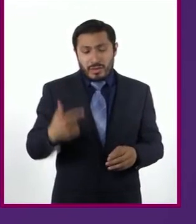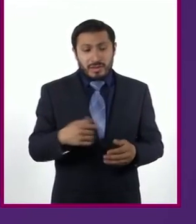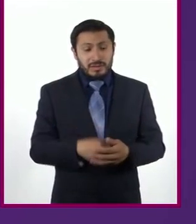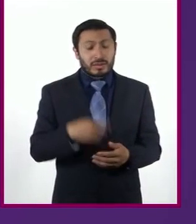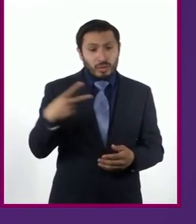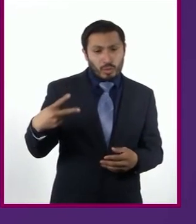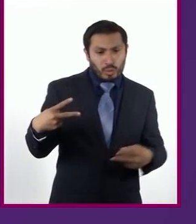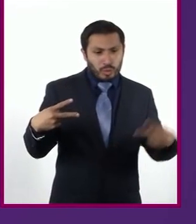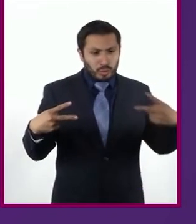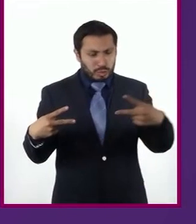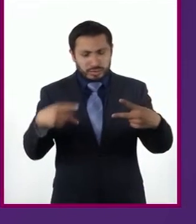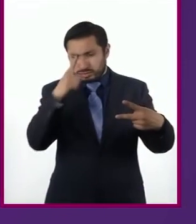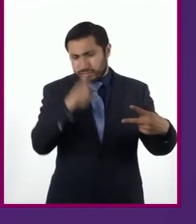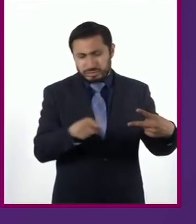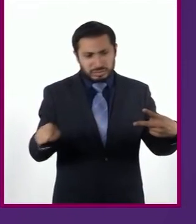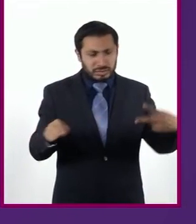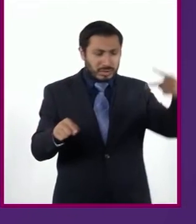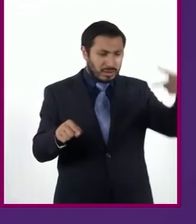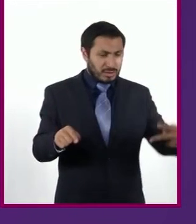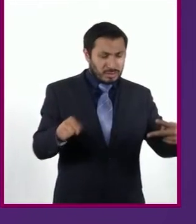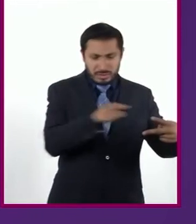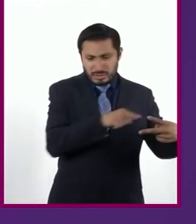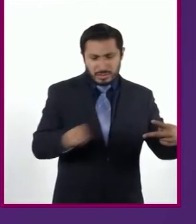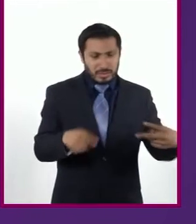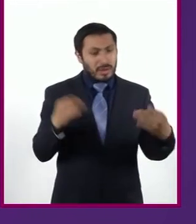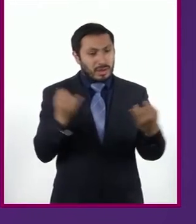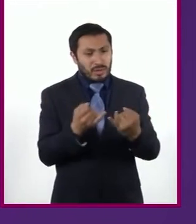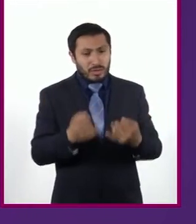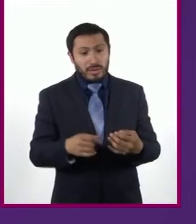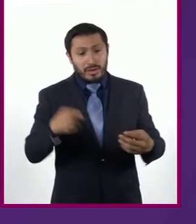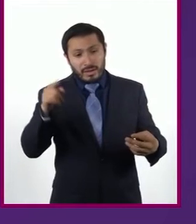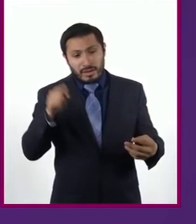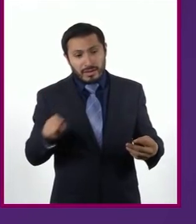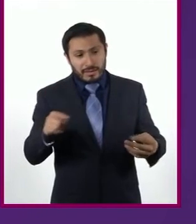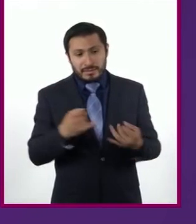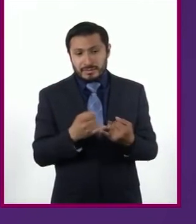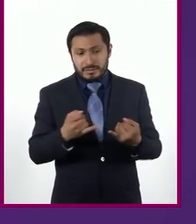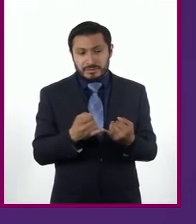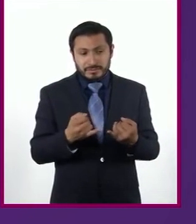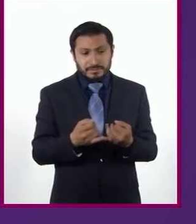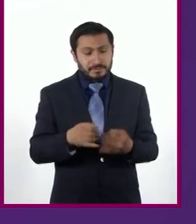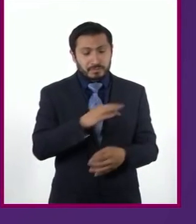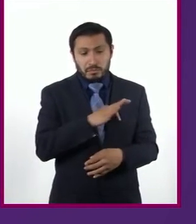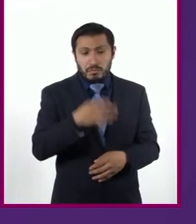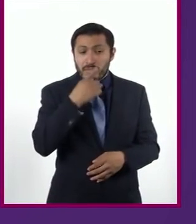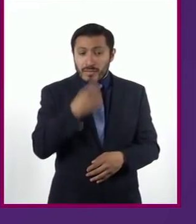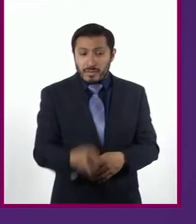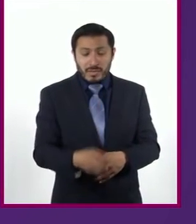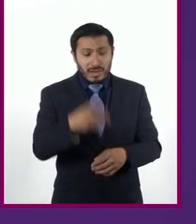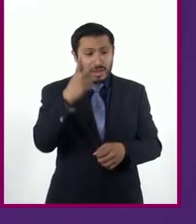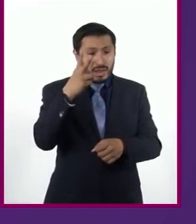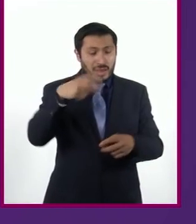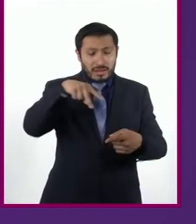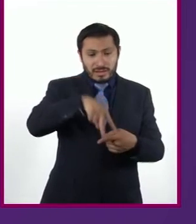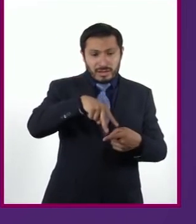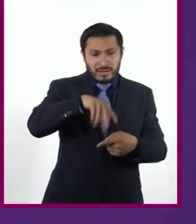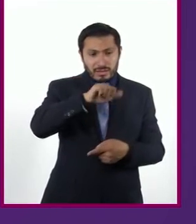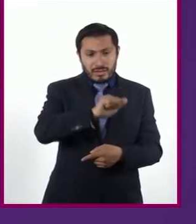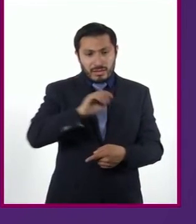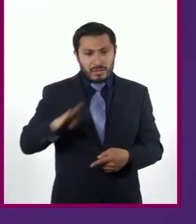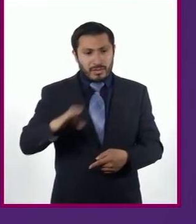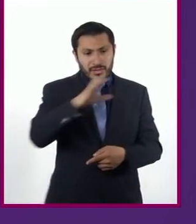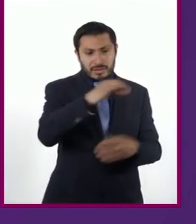ángulos correspondientes iguales, el tercero también lo es, y podemos asegurar que el triángulo ABC